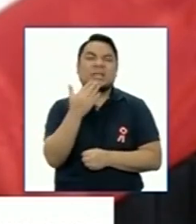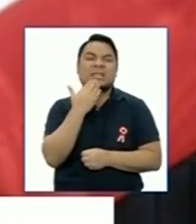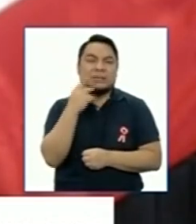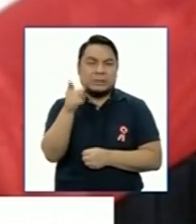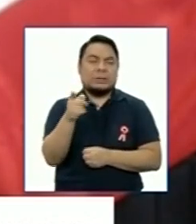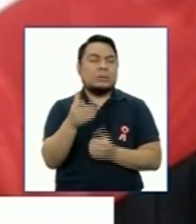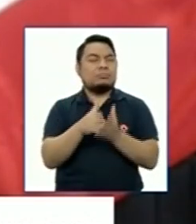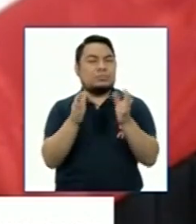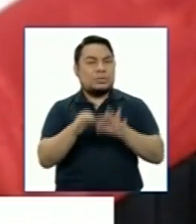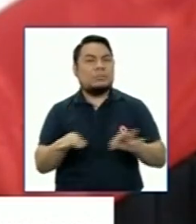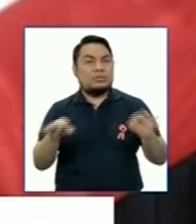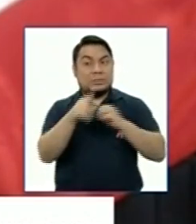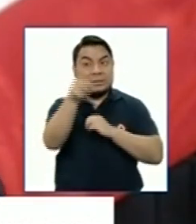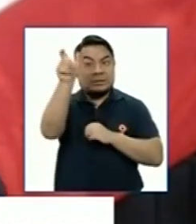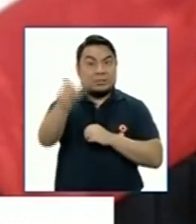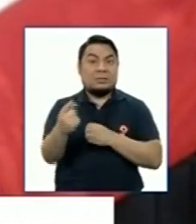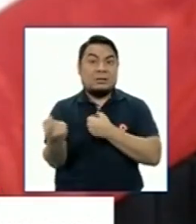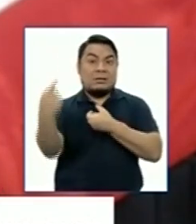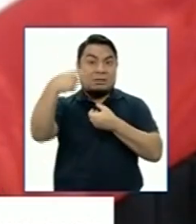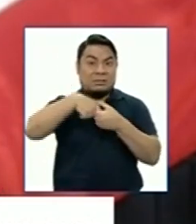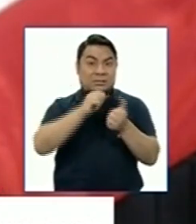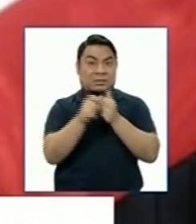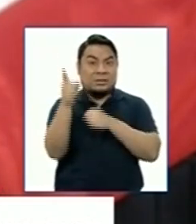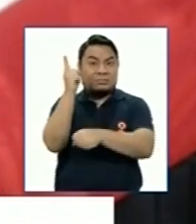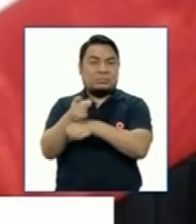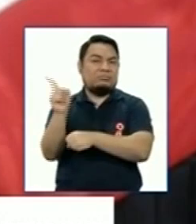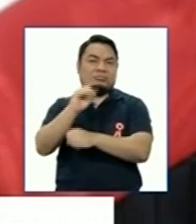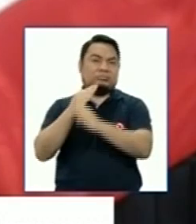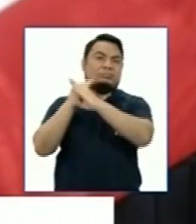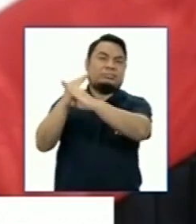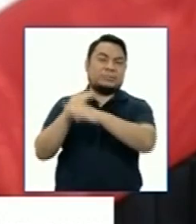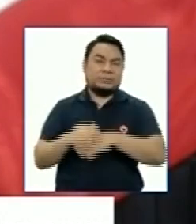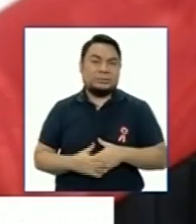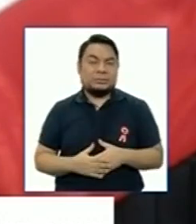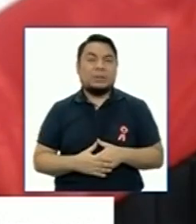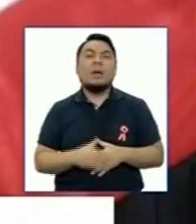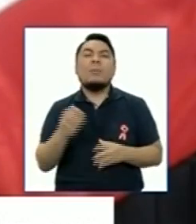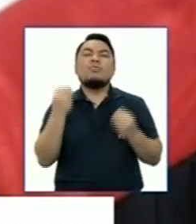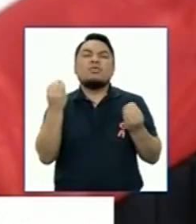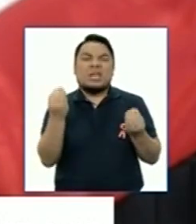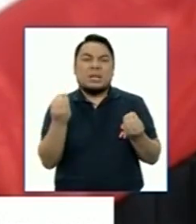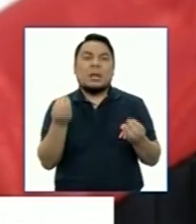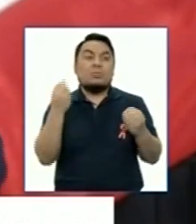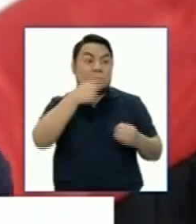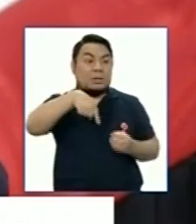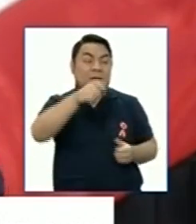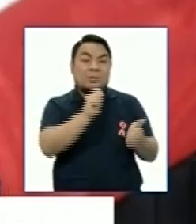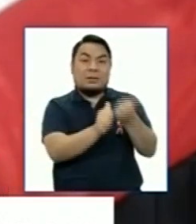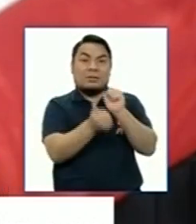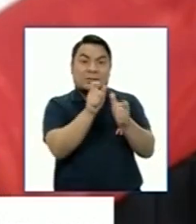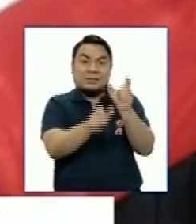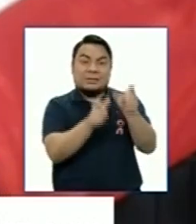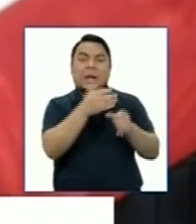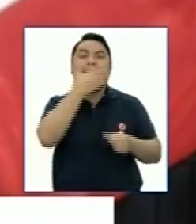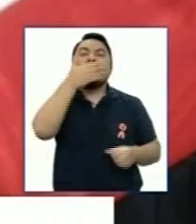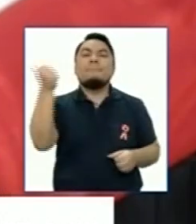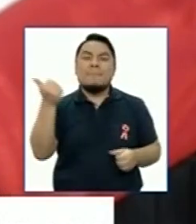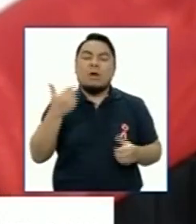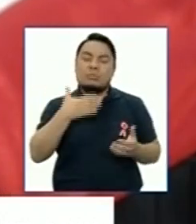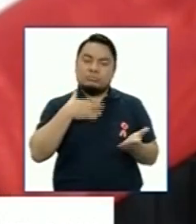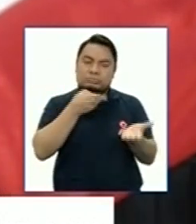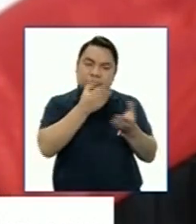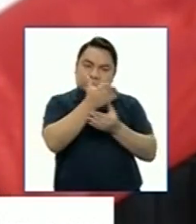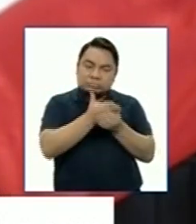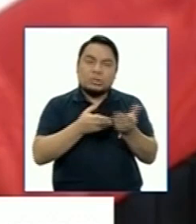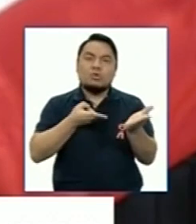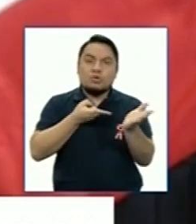los congresistas fueron sorprendidos y unos segundos sorprendido porque si además el apoyo fue abrumador y los congresistas lo